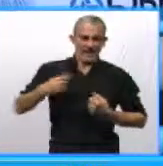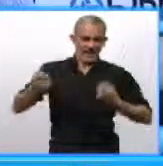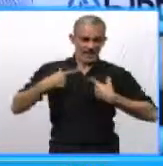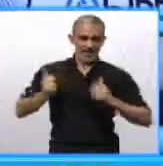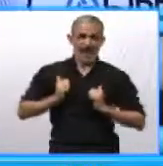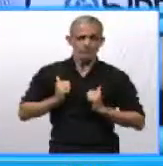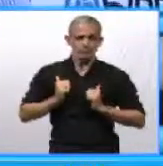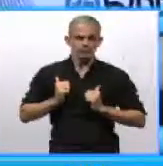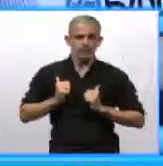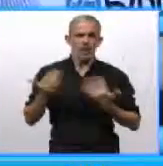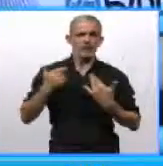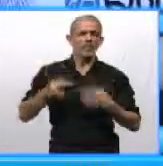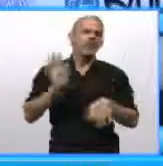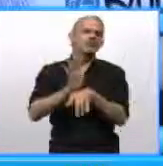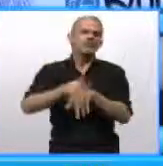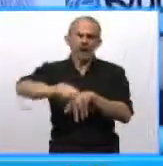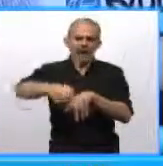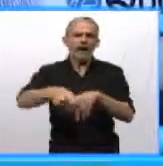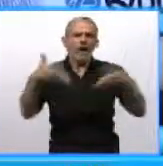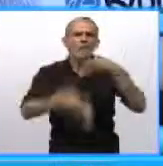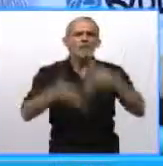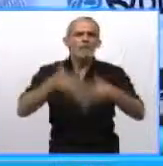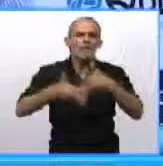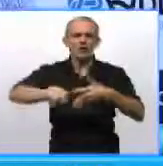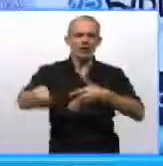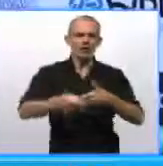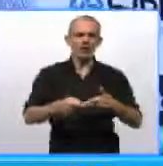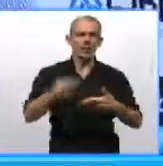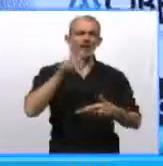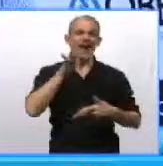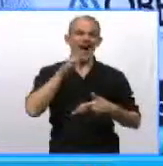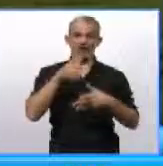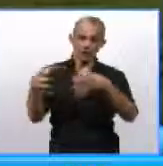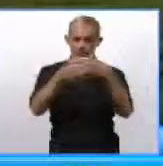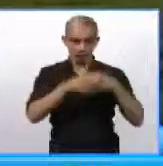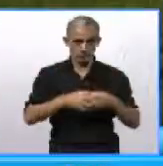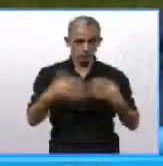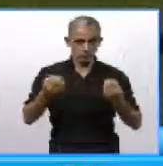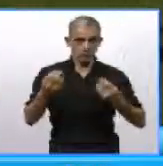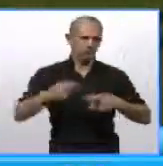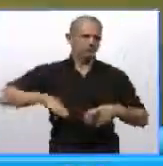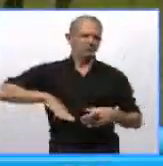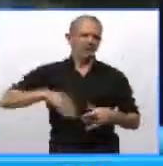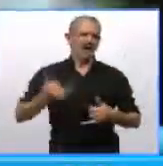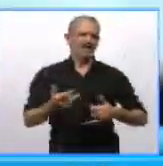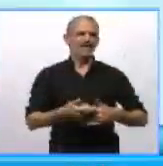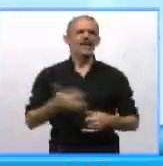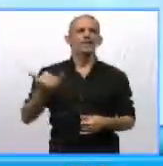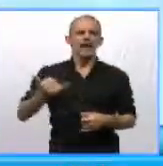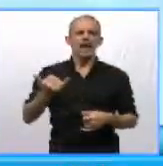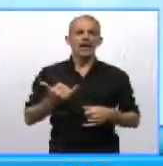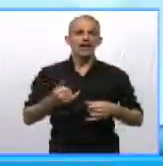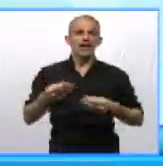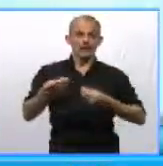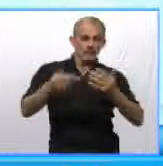poco encender los motores para el top 14 y nada, encararlo de la mejor forma, así que con muchas ganas. Sí, creo que el balance es muy